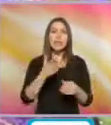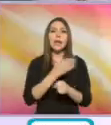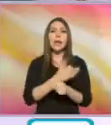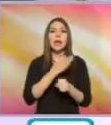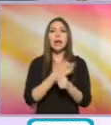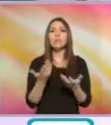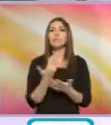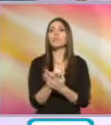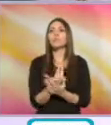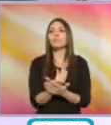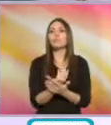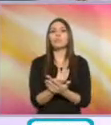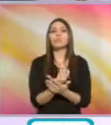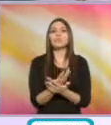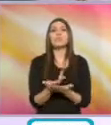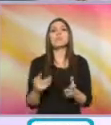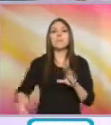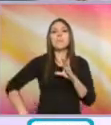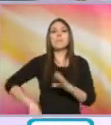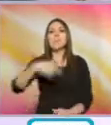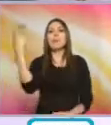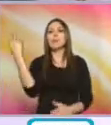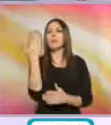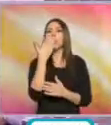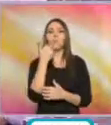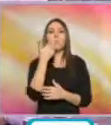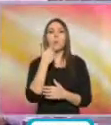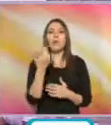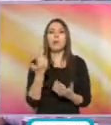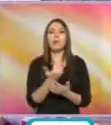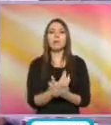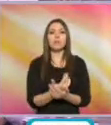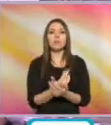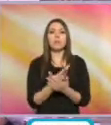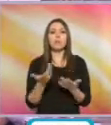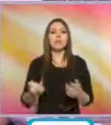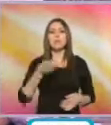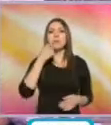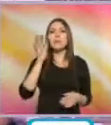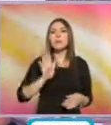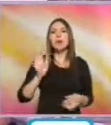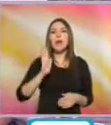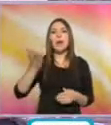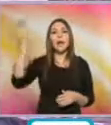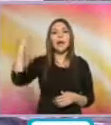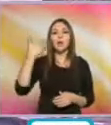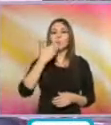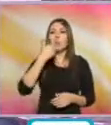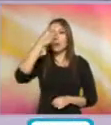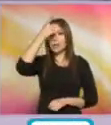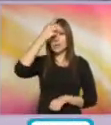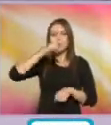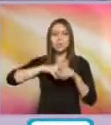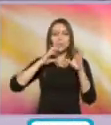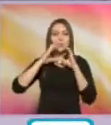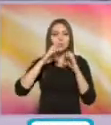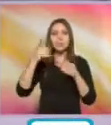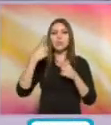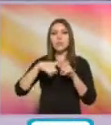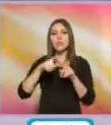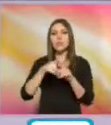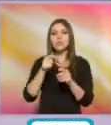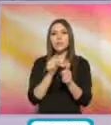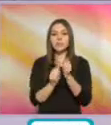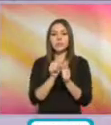están esperando que No, y se pues, nota en los tweets del señor Parecería presidente. que nunca hubo un director de comunicación, ¿no? Parecería a veces con los tweets y demás que Donald Trump hace